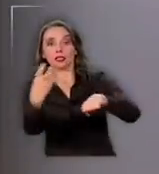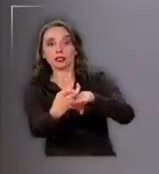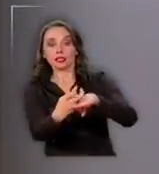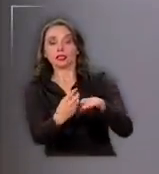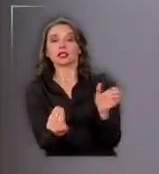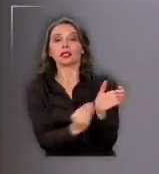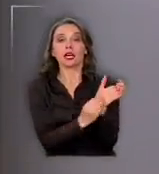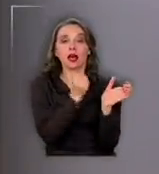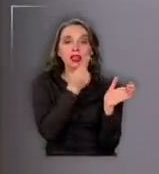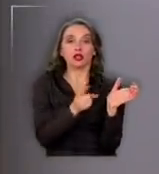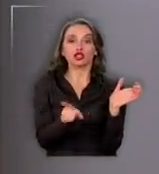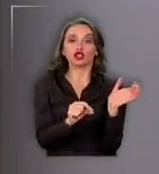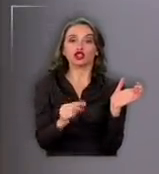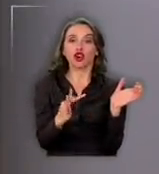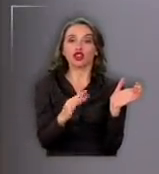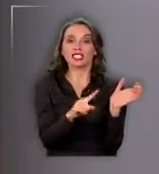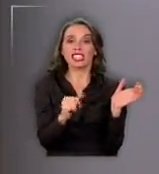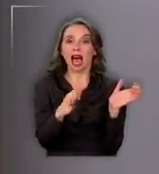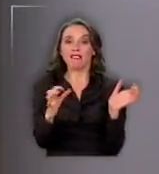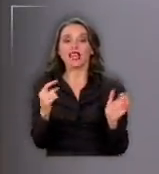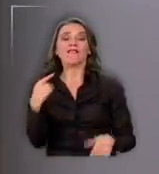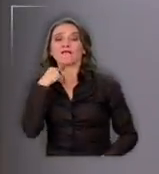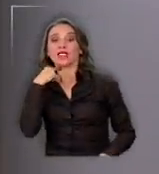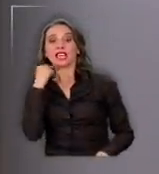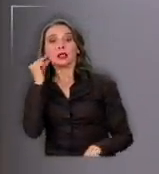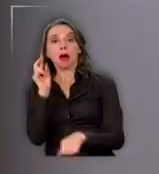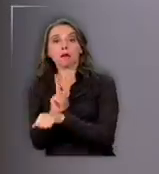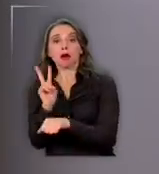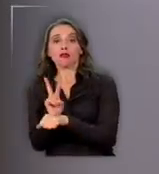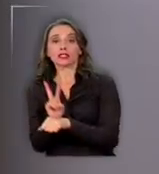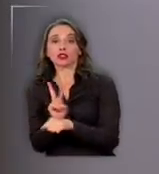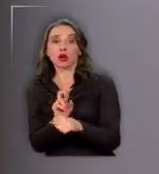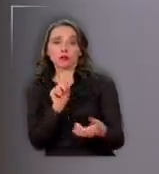hecha en la aplicación por la propia víctima, una profesora.